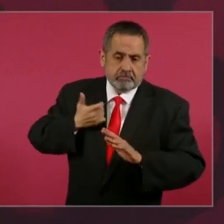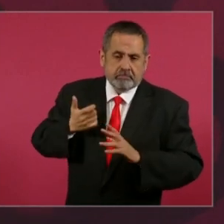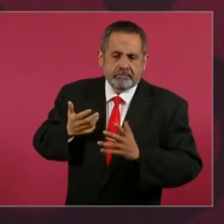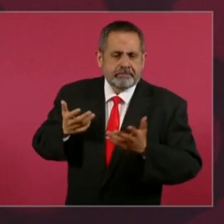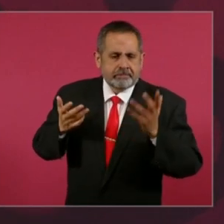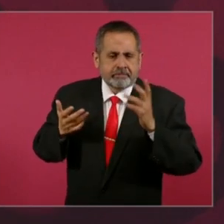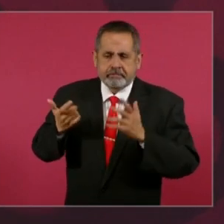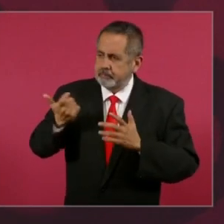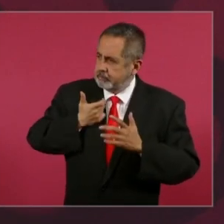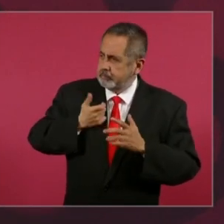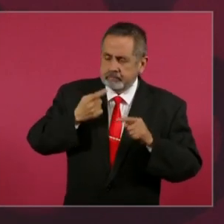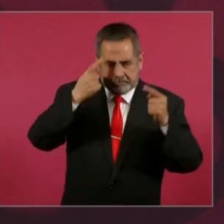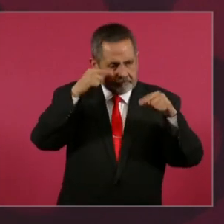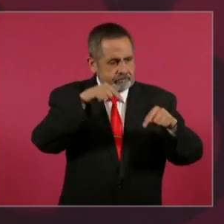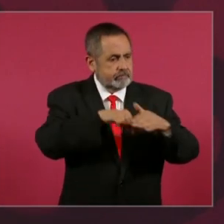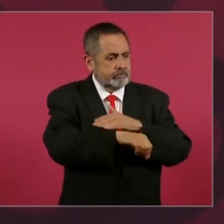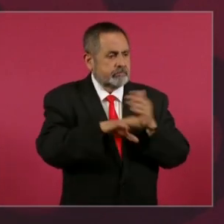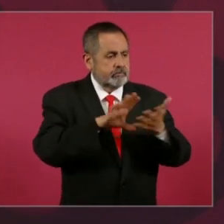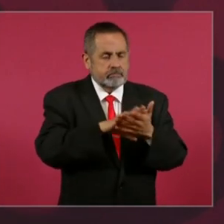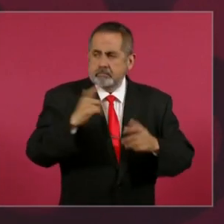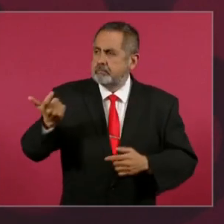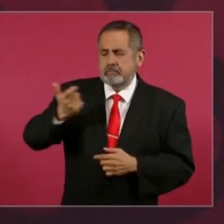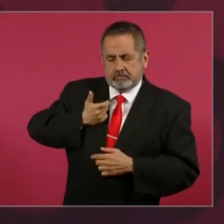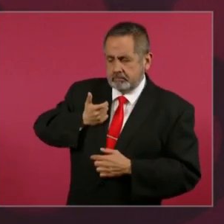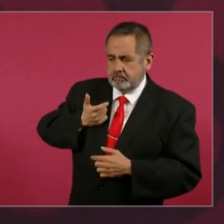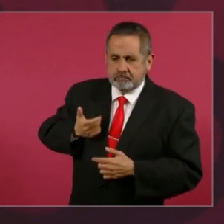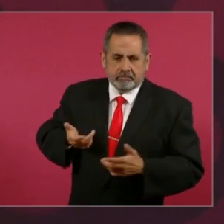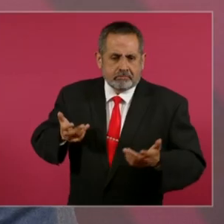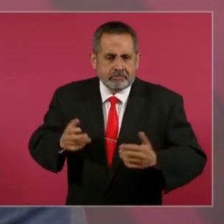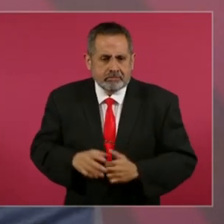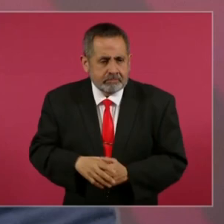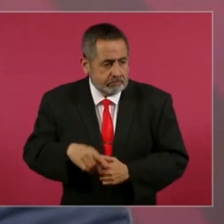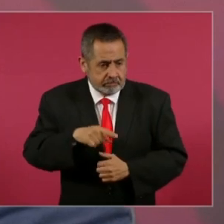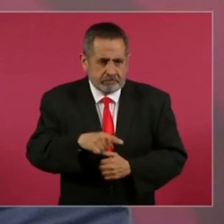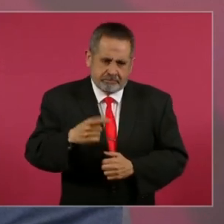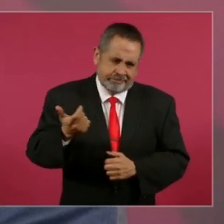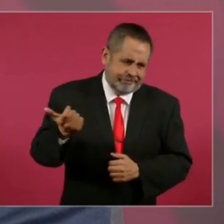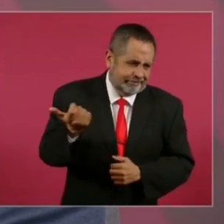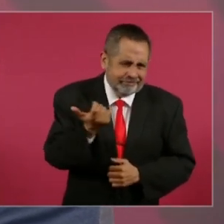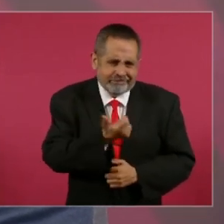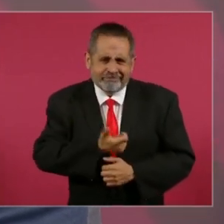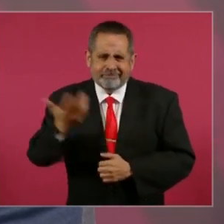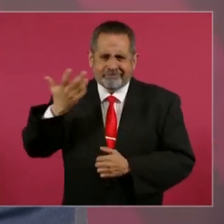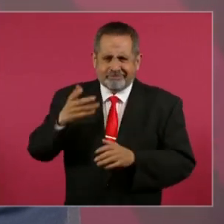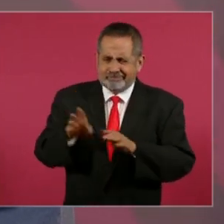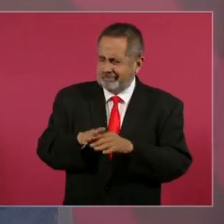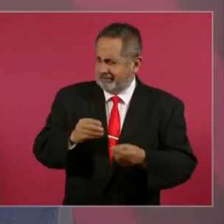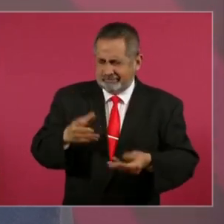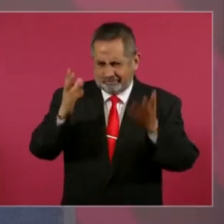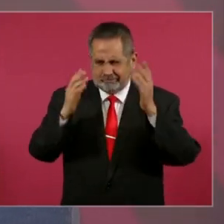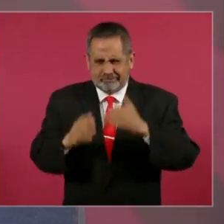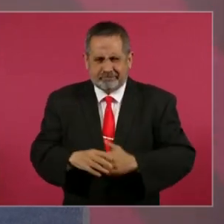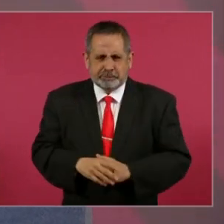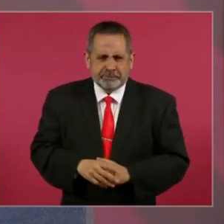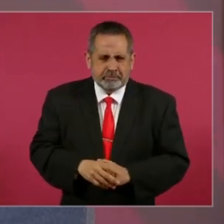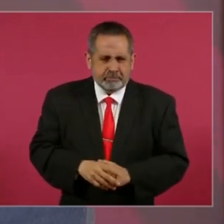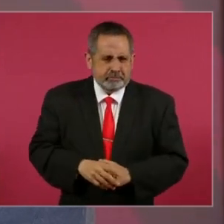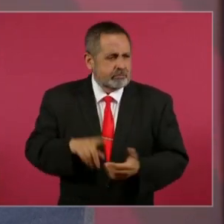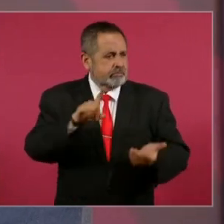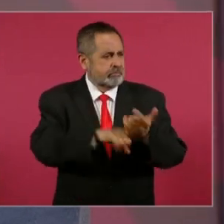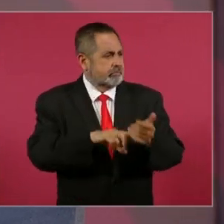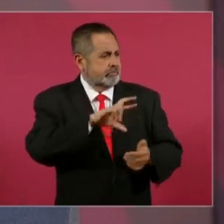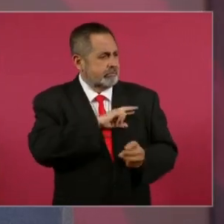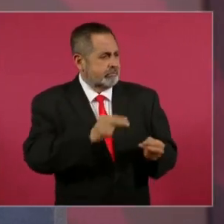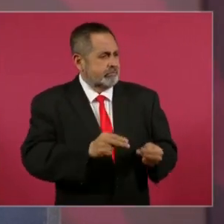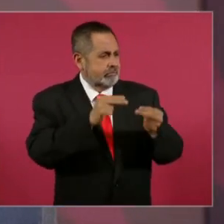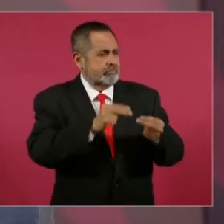para mantener ahí a los reclusos, pero carísimo. Pues la privatización